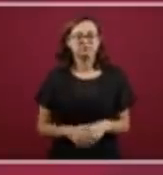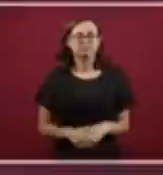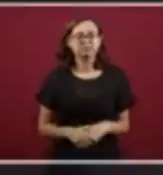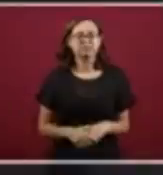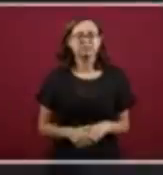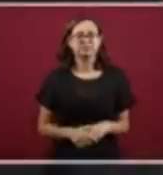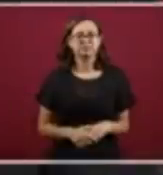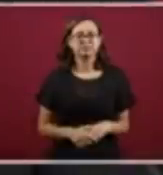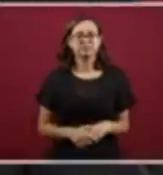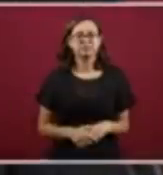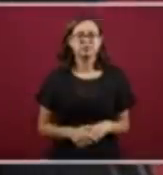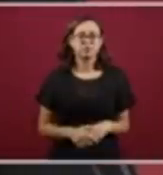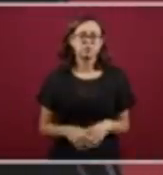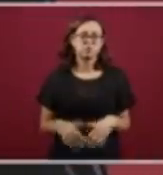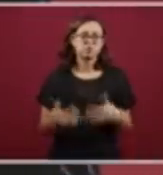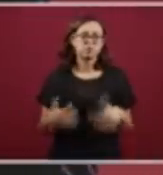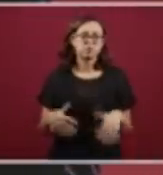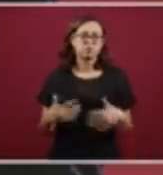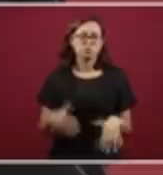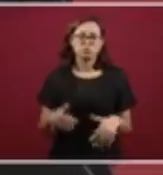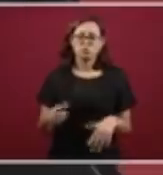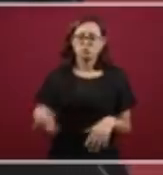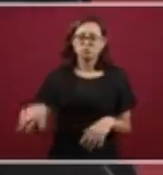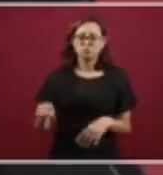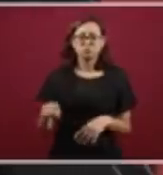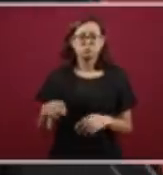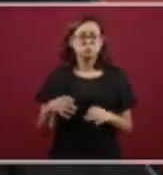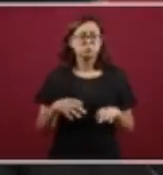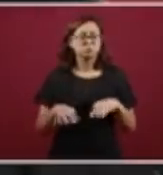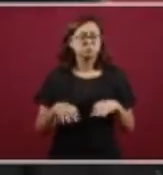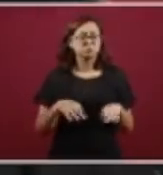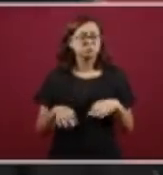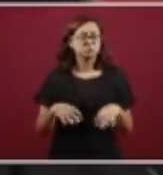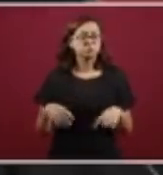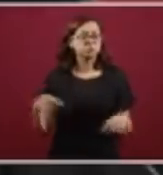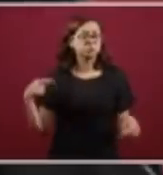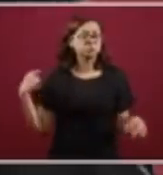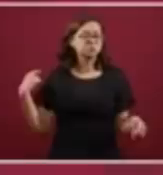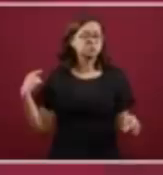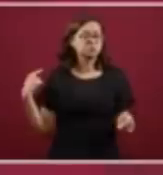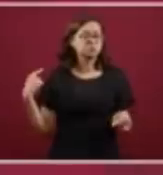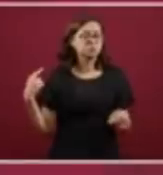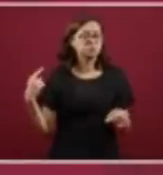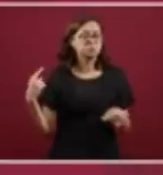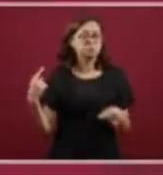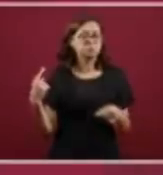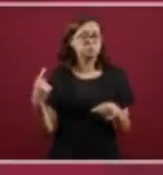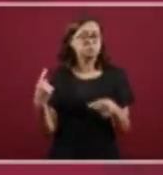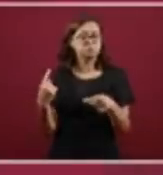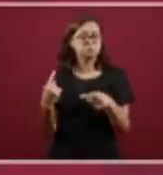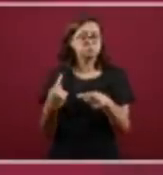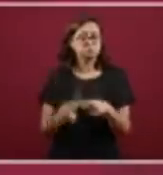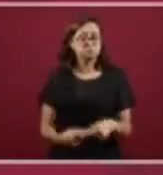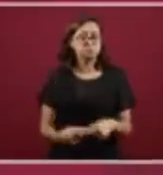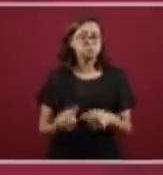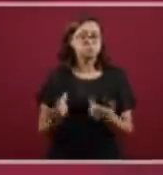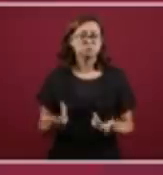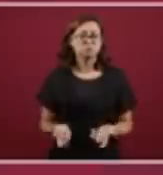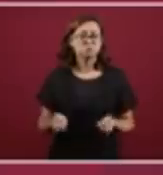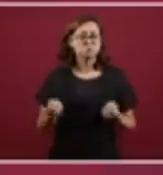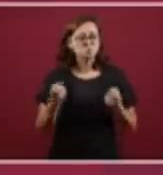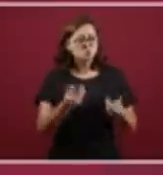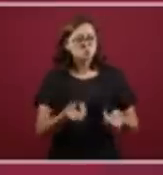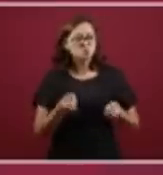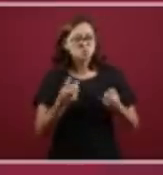es una recompensa a quienes han trabajado, a quienes han contribuido